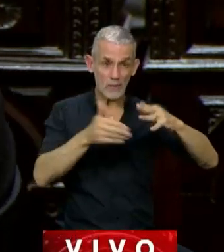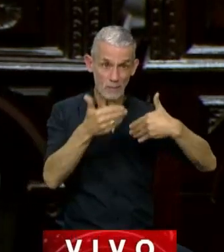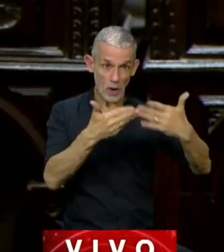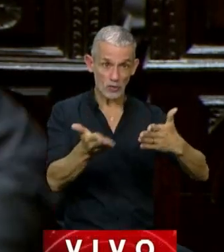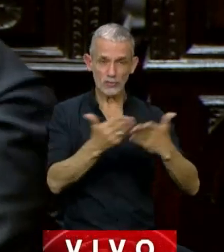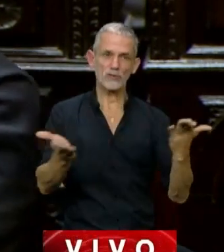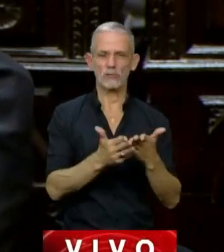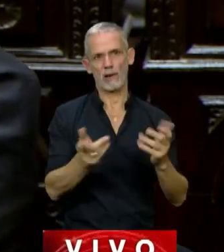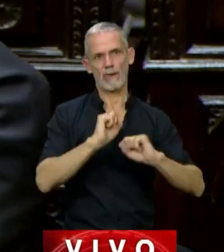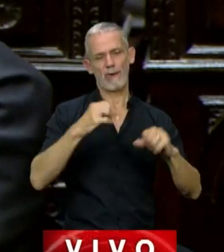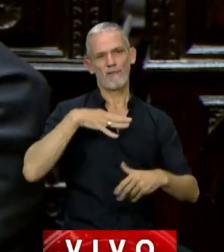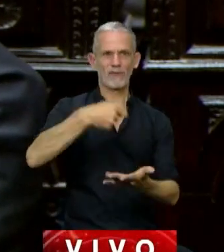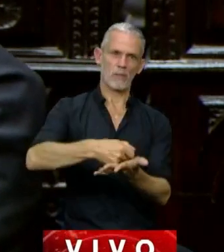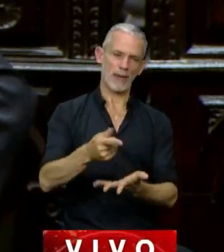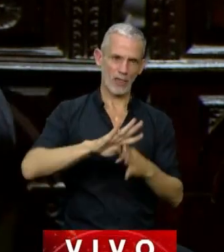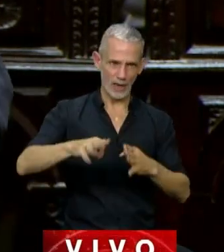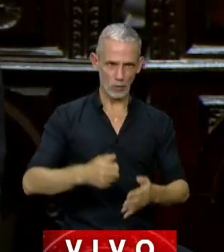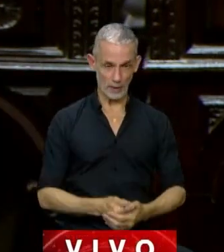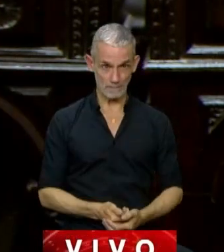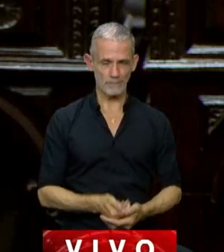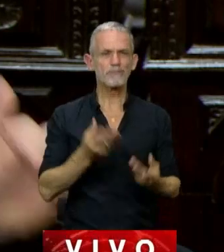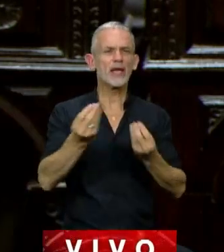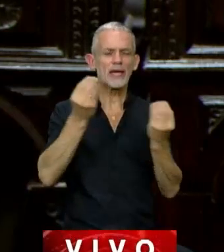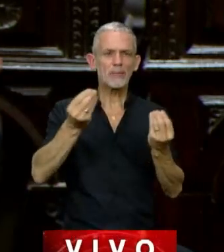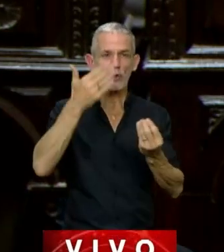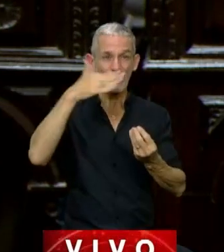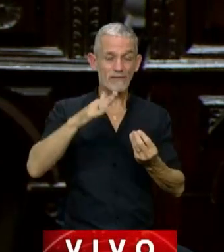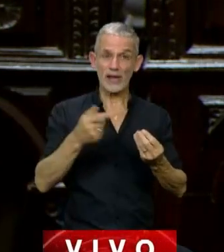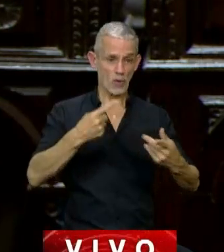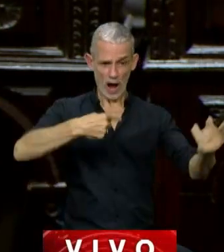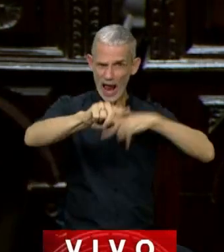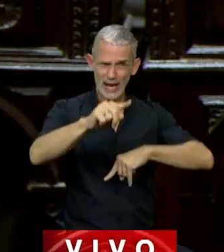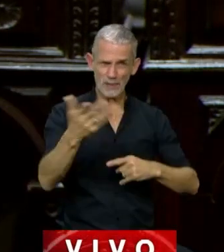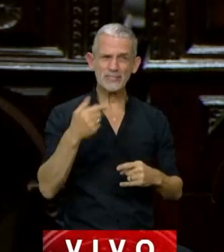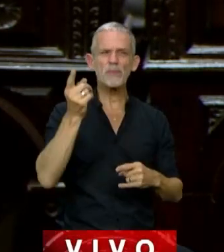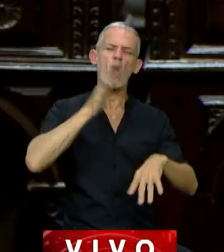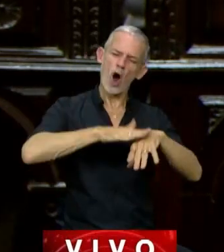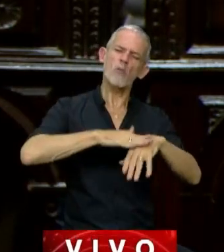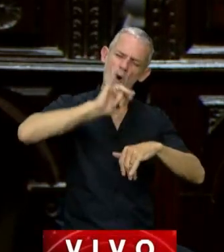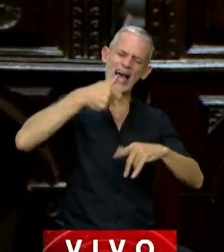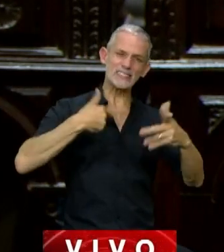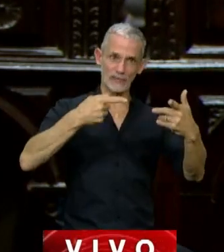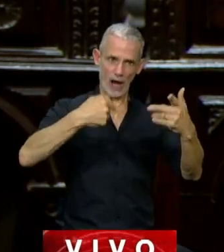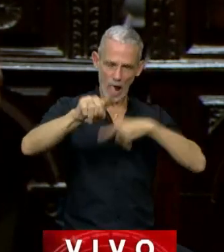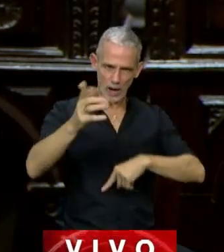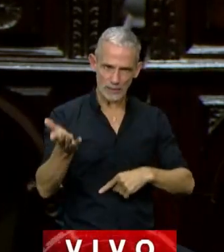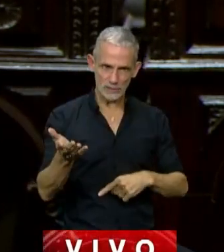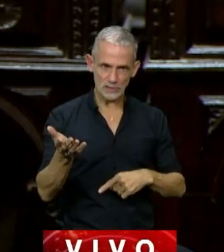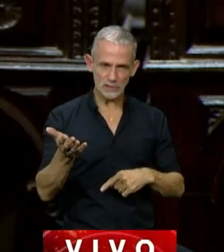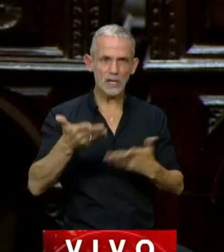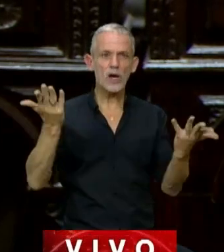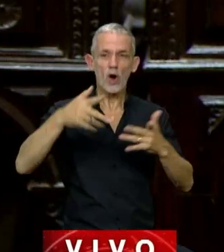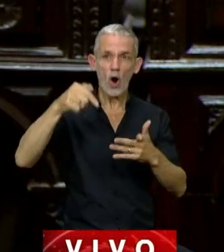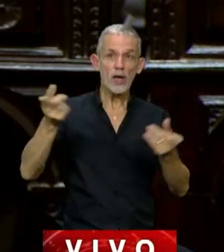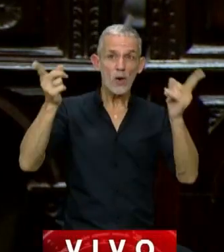proceso? Con un default. Finalmente, ¿qué fue lo que pasó? Hicieron todo al revés de lo que se habían comprometido a hacer. Y lo triste es